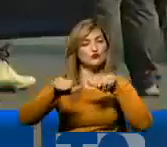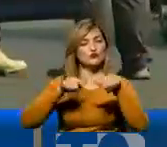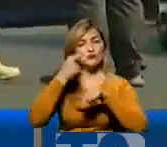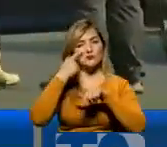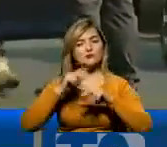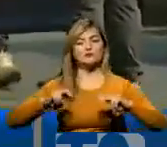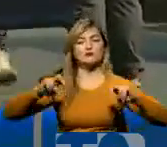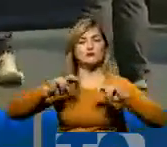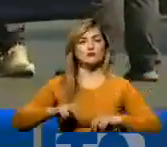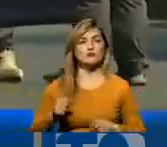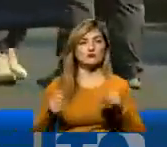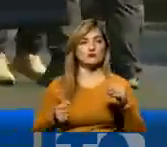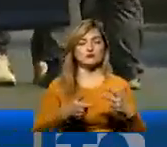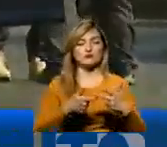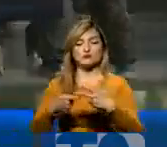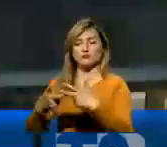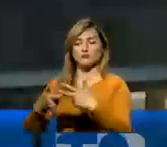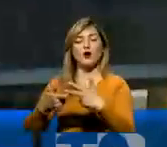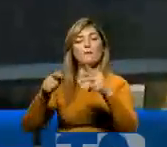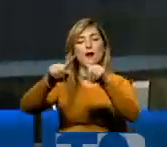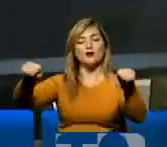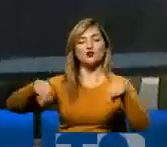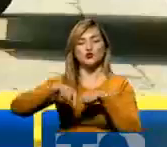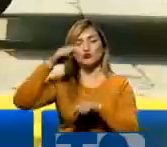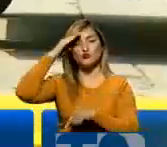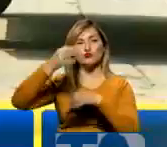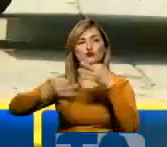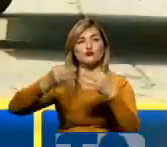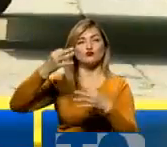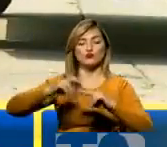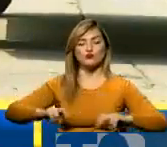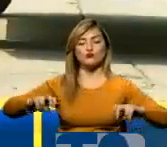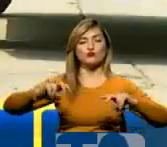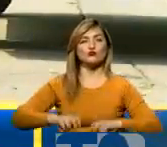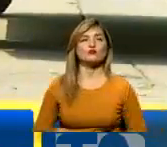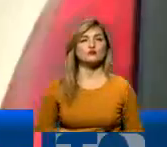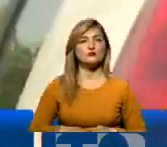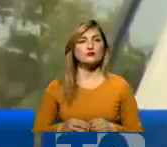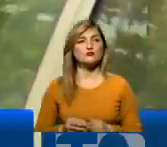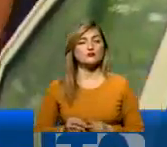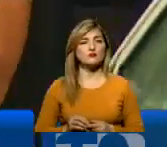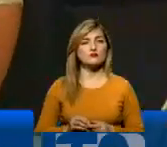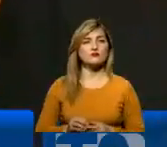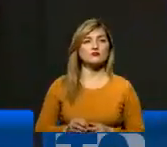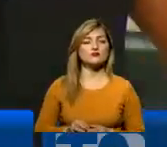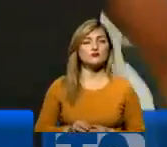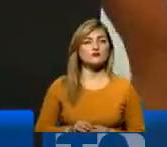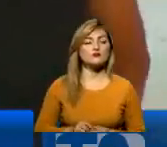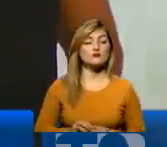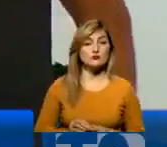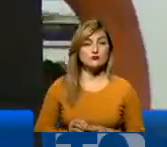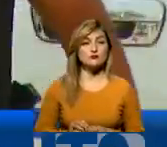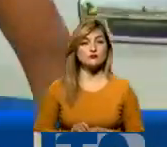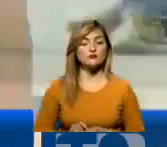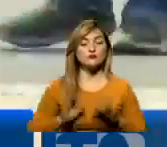hechos, mientras que el vehículo fue llevado a los patios de la Policía Judicial para las respectivas investigaciones. Se conoció que los secuestradores